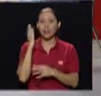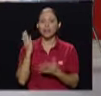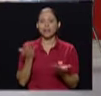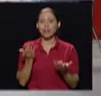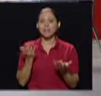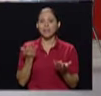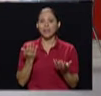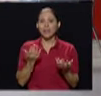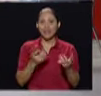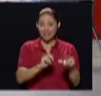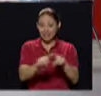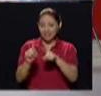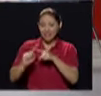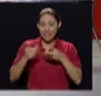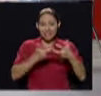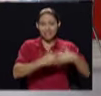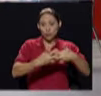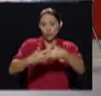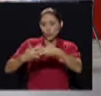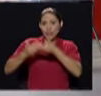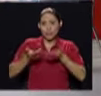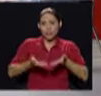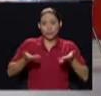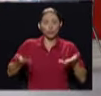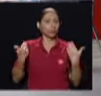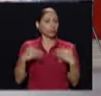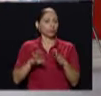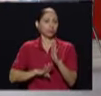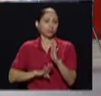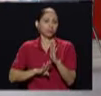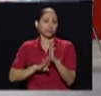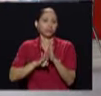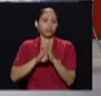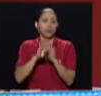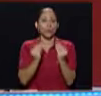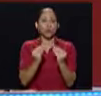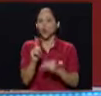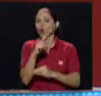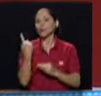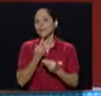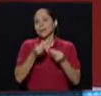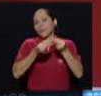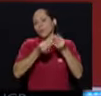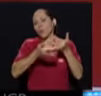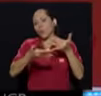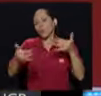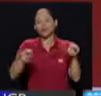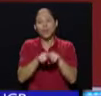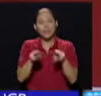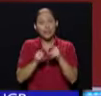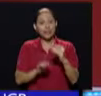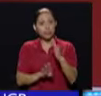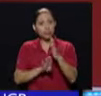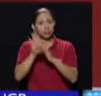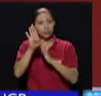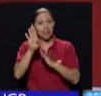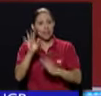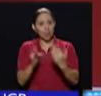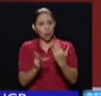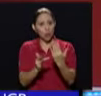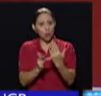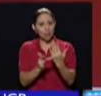el hecho de que la instrumentación ha evolucionado muchísimo, no solo en cantidad, sino en evolución tecnológica, lo que nos